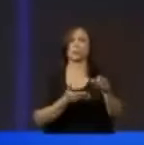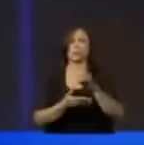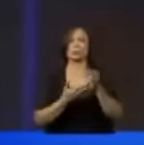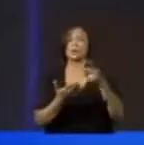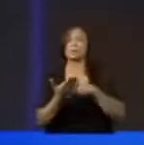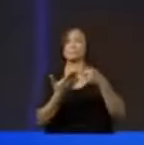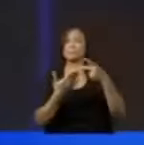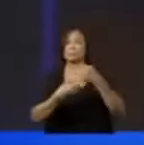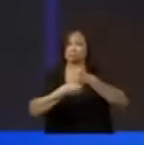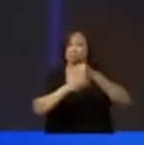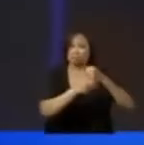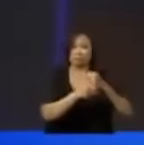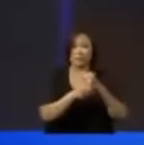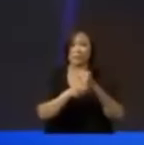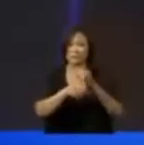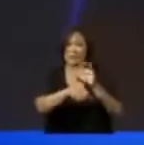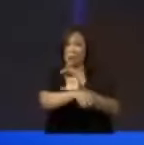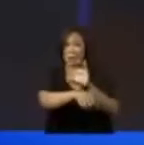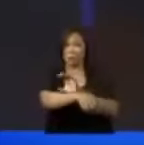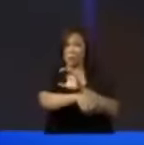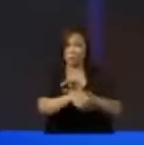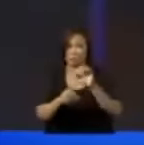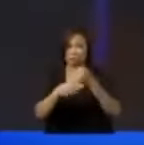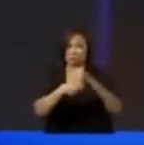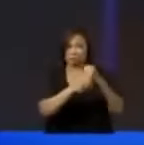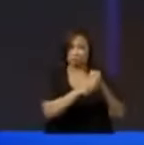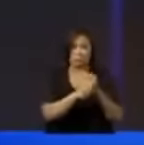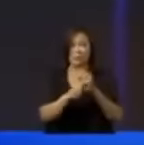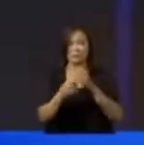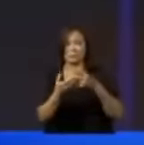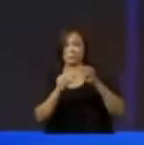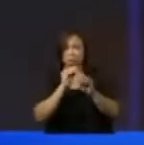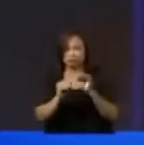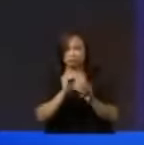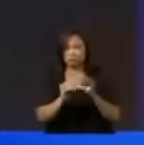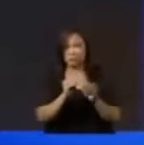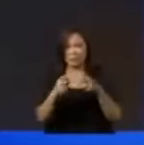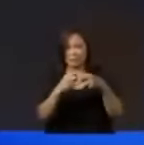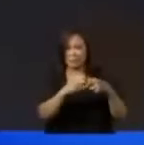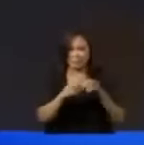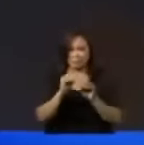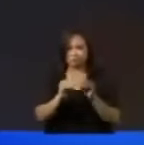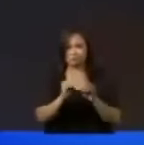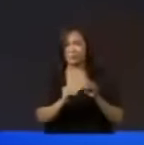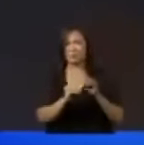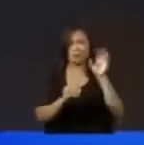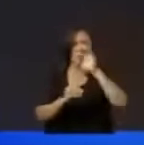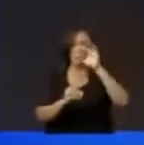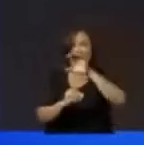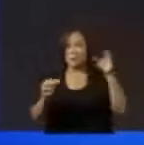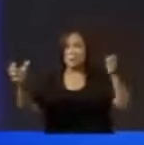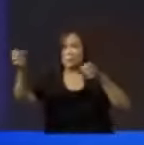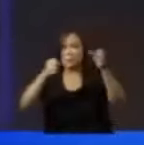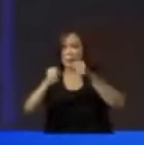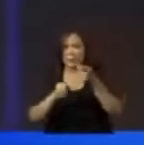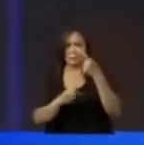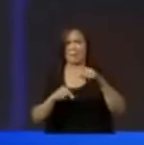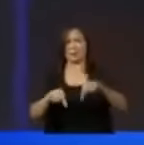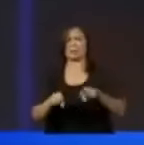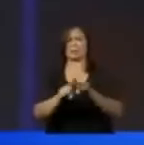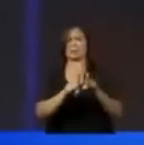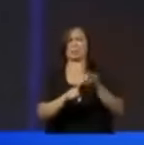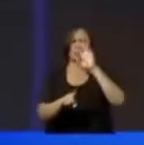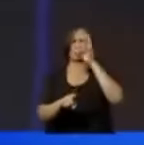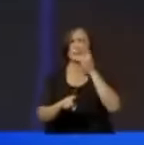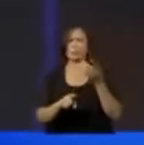de programadores, talentos que esas empresas lo están buscando en cualquier parte del mundo. ¿Por qué no aprovecharlo en